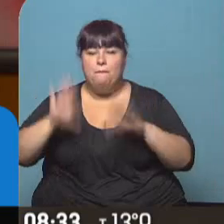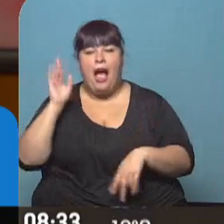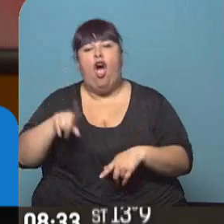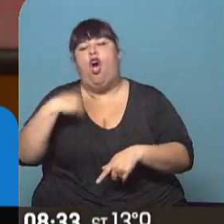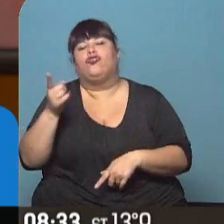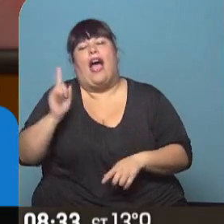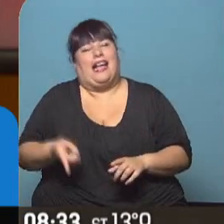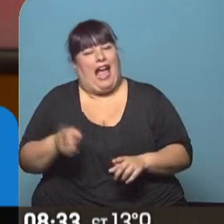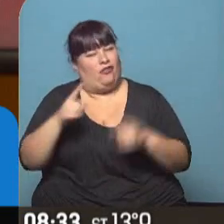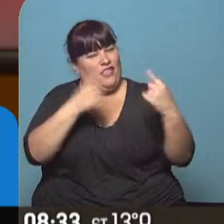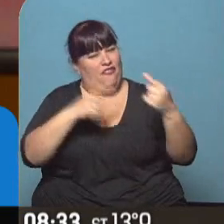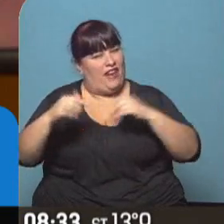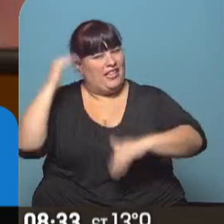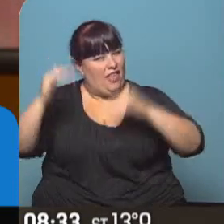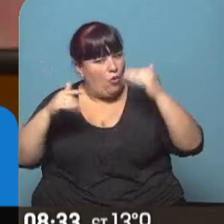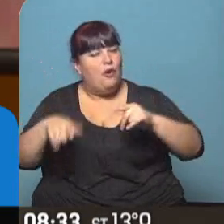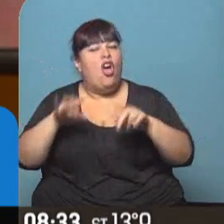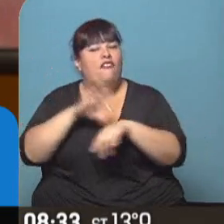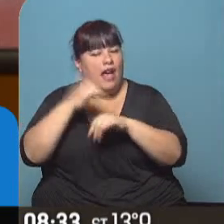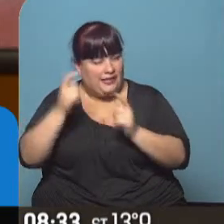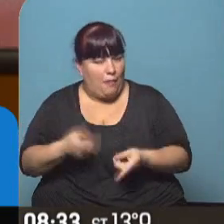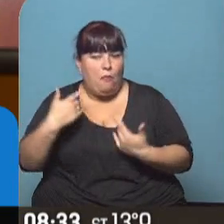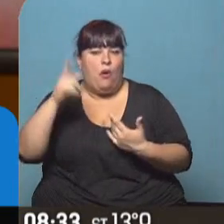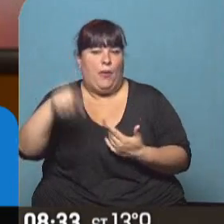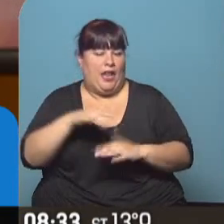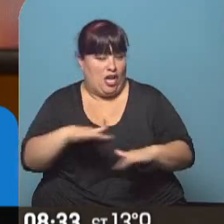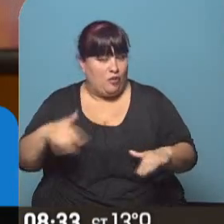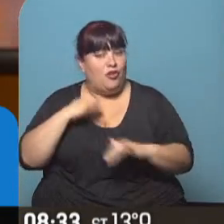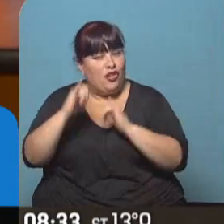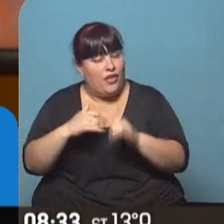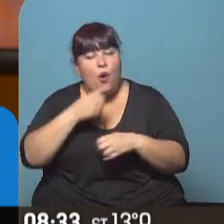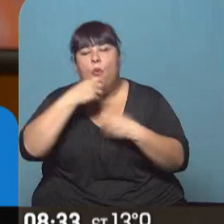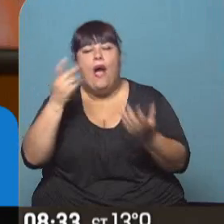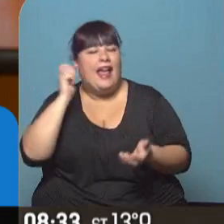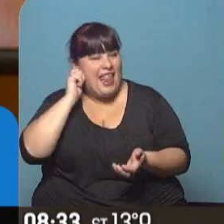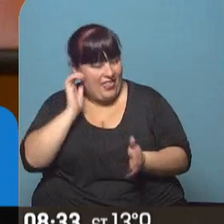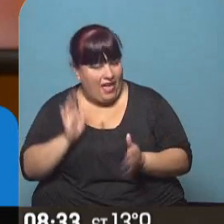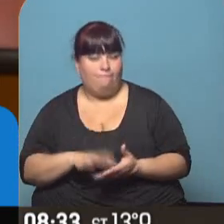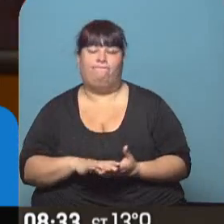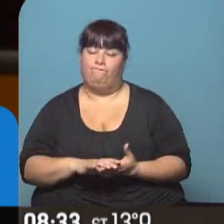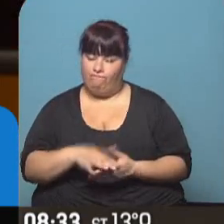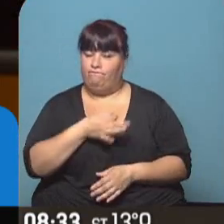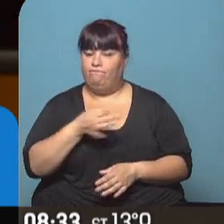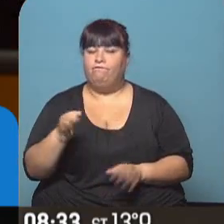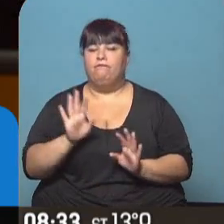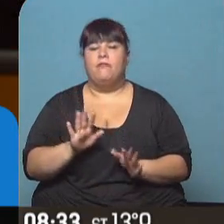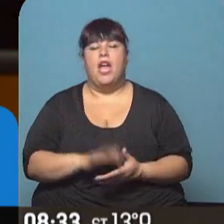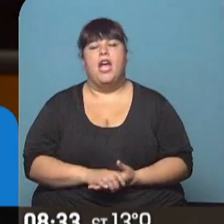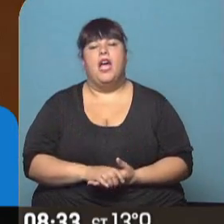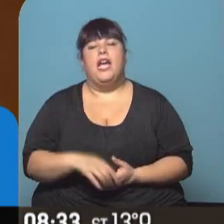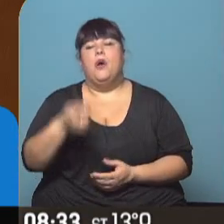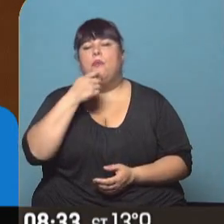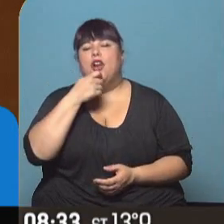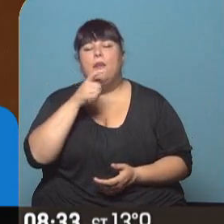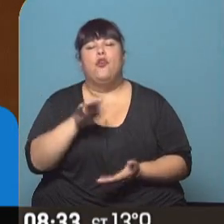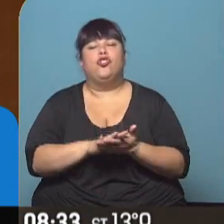otras causas, no la misma que los adultos, pero es una patología que también puede ocurrir en niños. Por eso les dije a cualquier edad. Claro, exactamente. En cuanto a